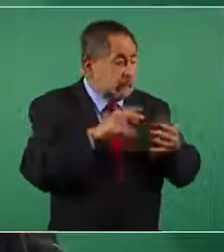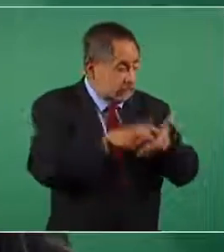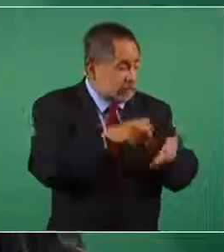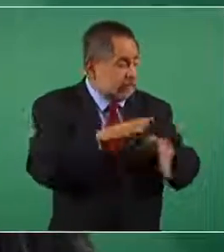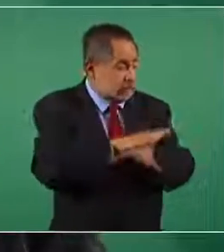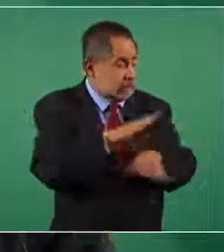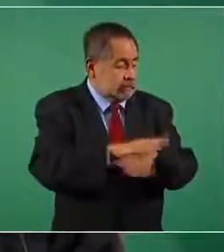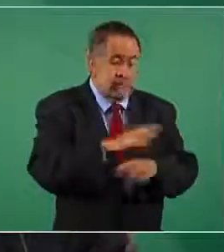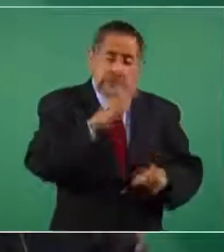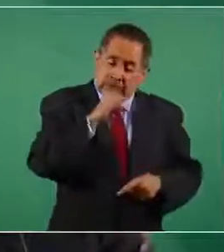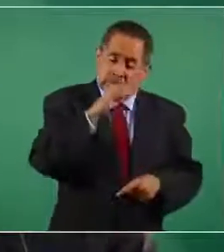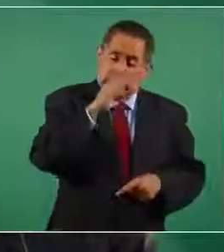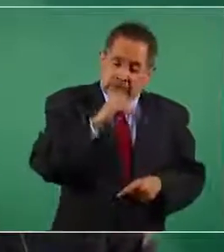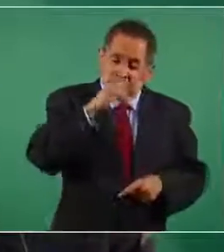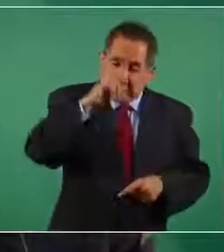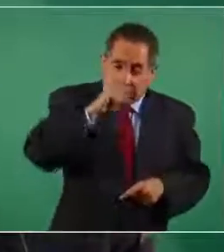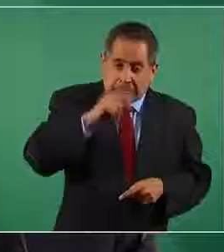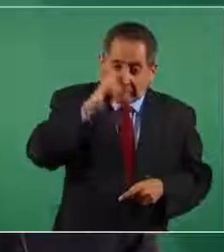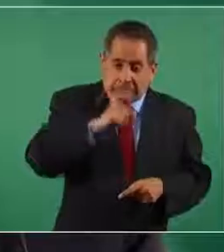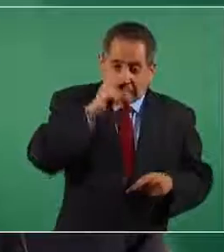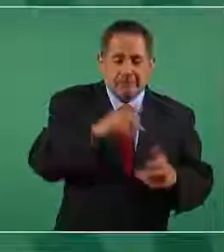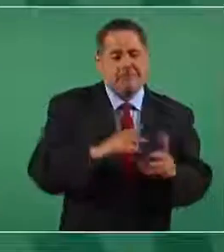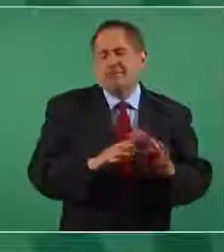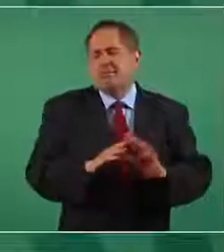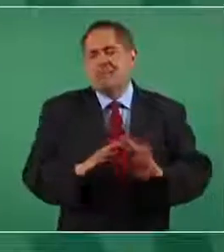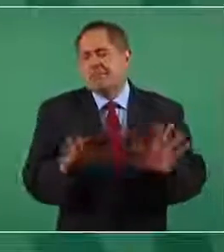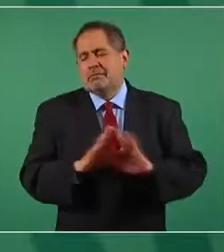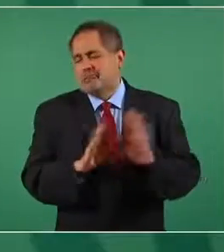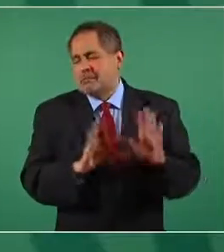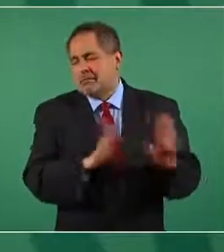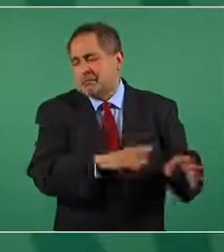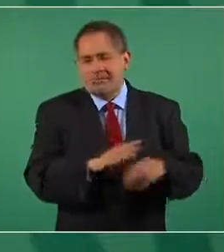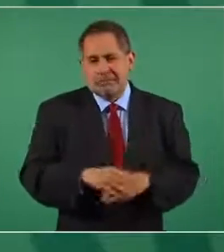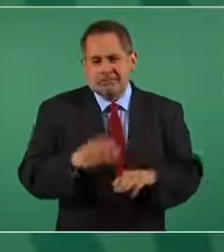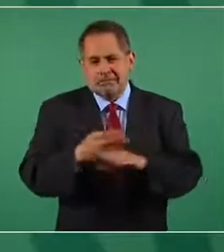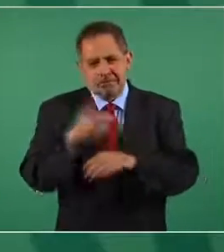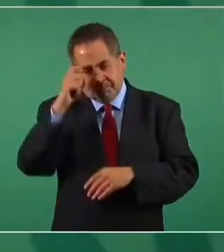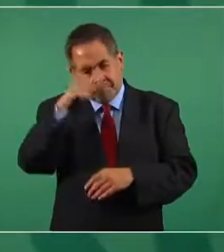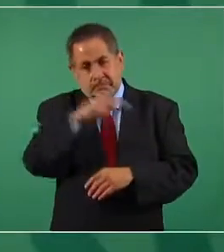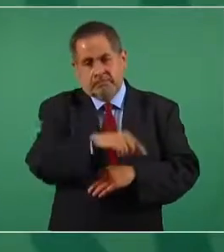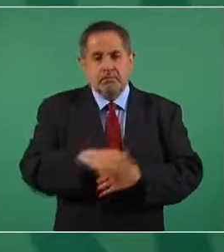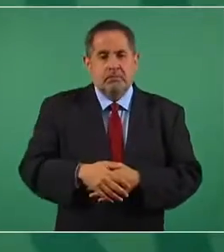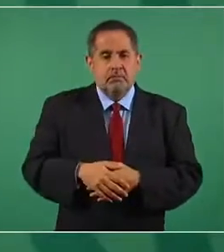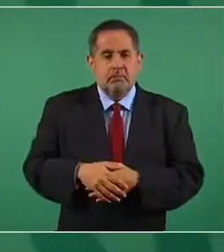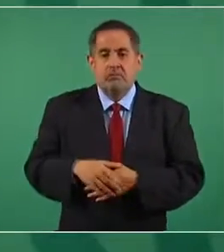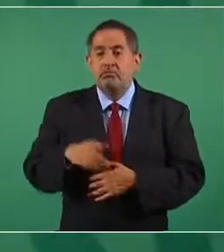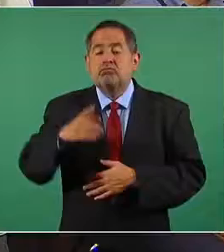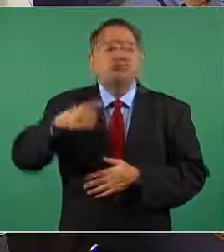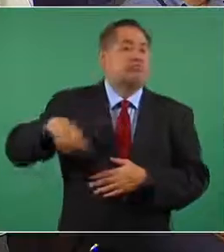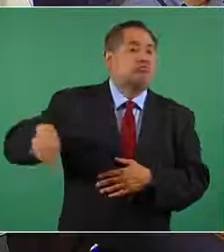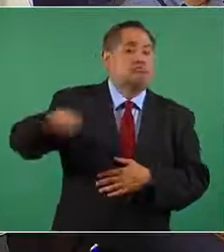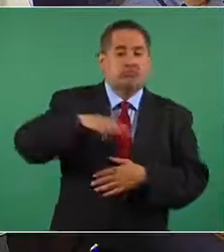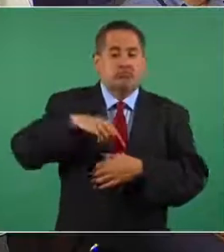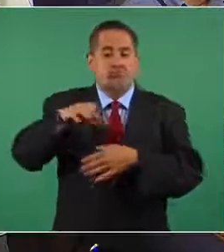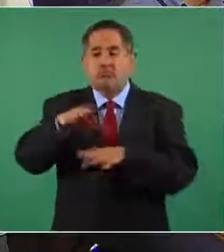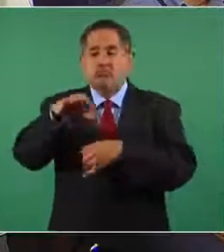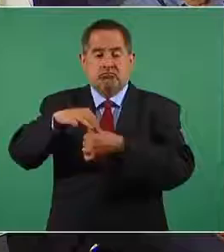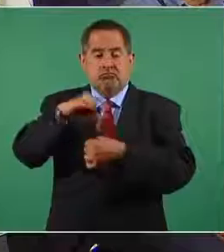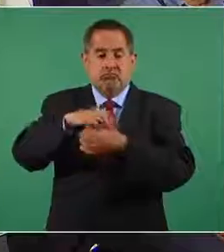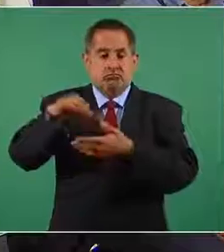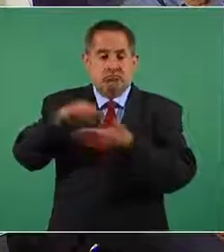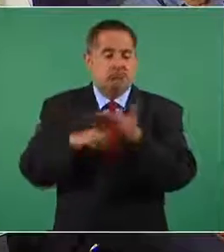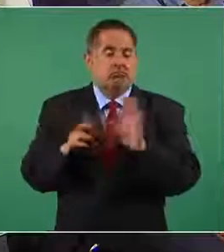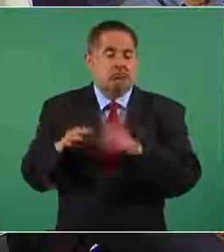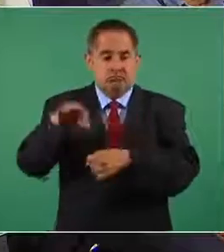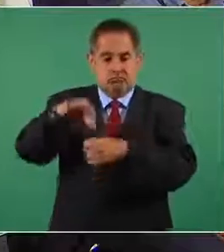que es muy difícil. Pero en lo electoral sí intentaría esa reforma. En lo electoral